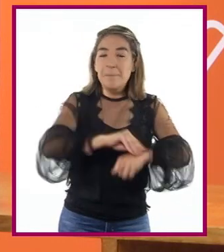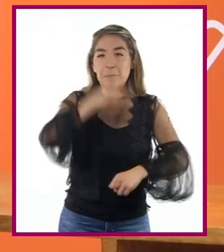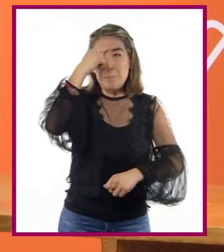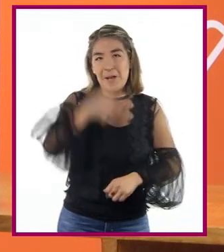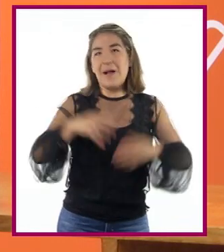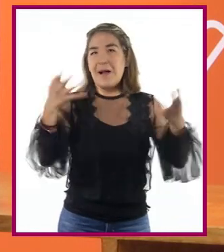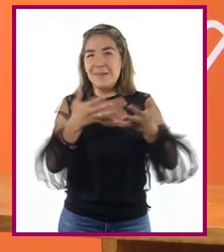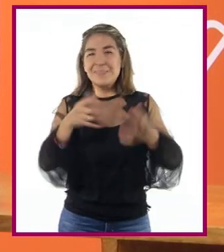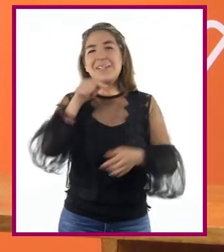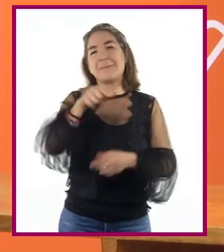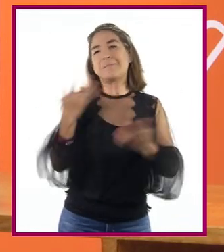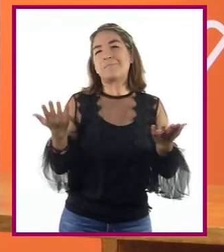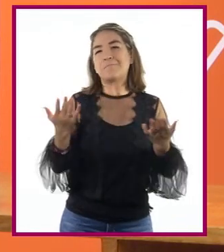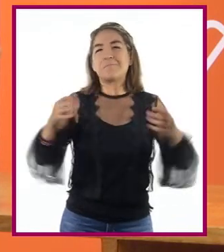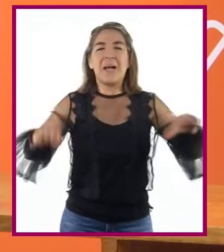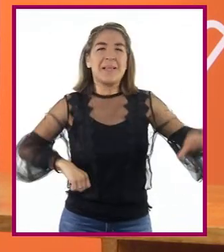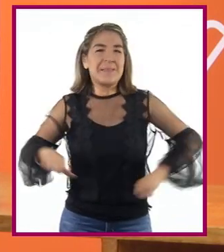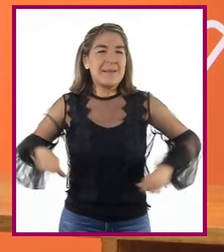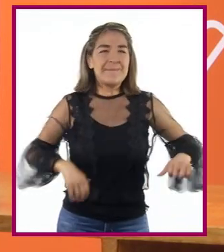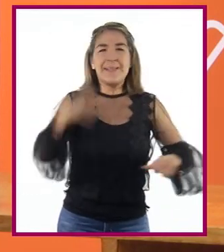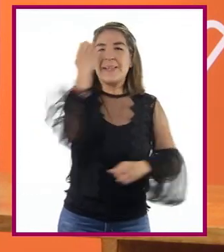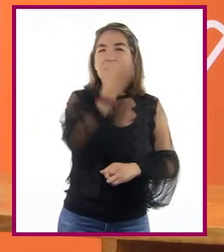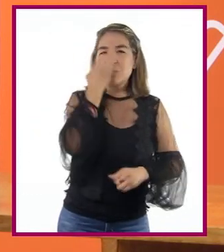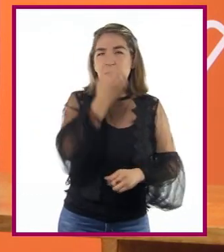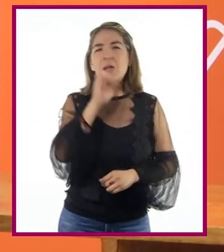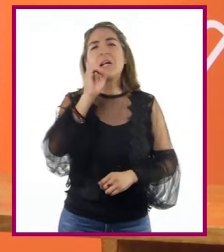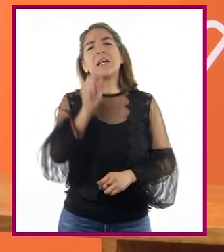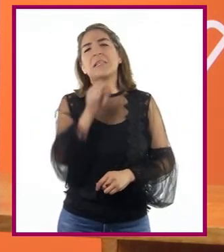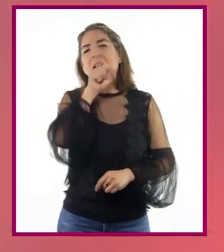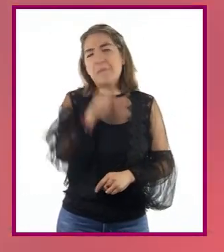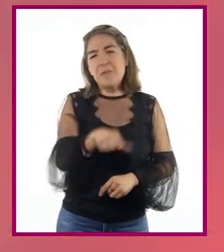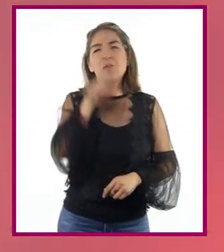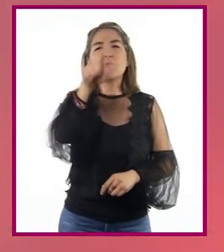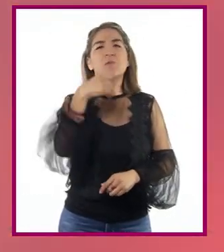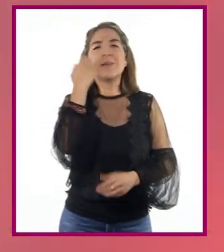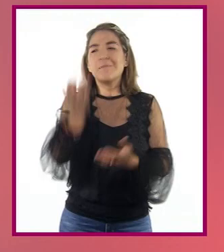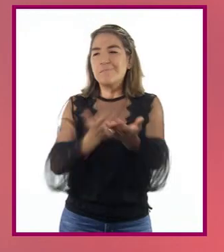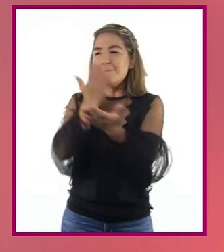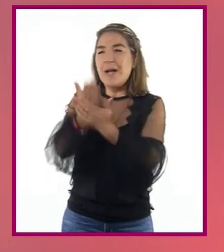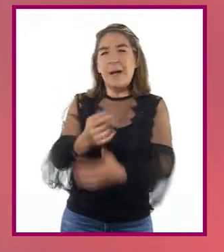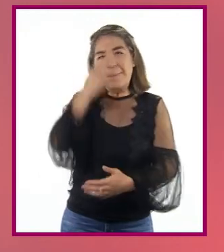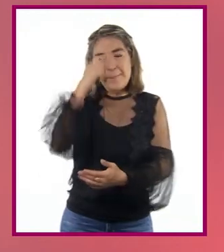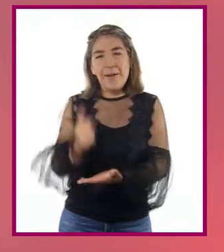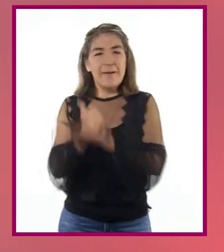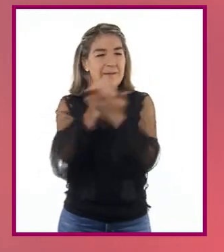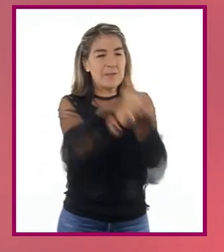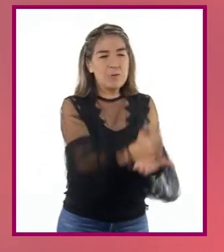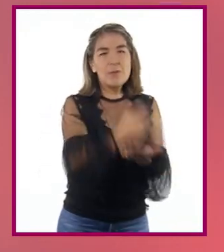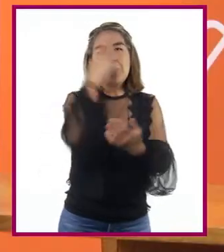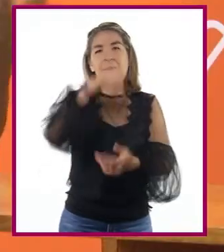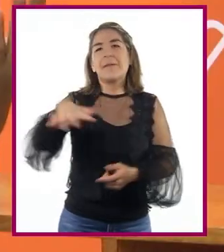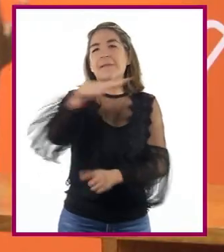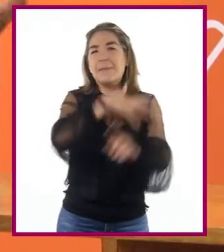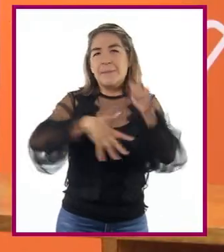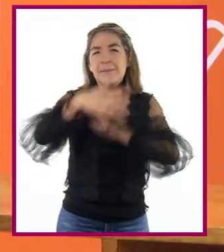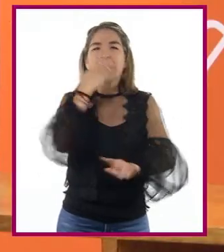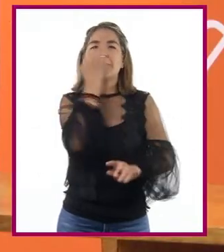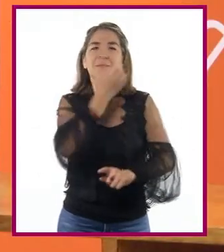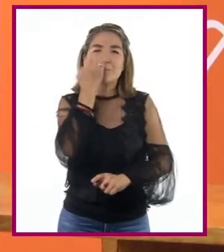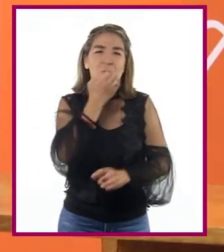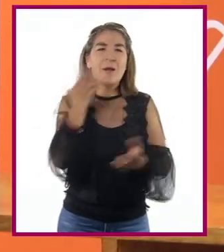llevar a cabo un evento escolar, o bien quieren pedir algún tipo de ayuda para la mejora de su escuela,